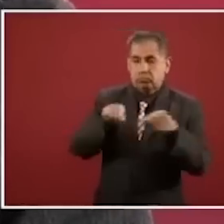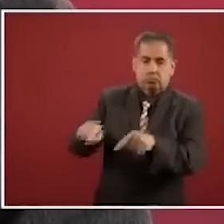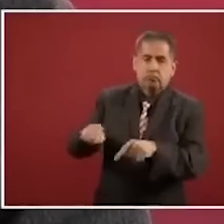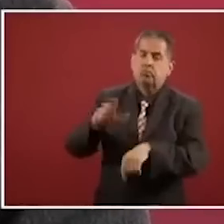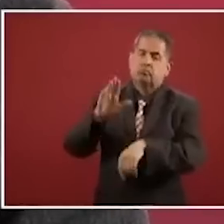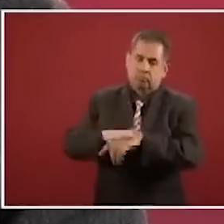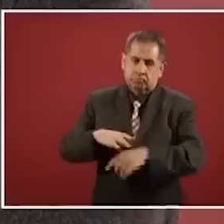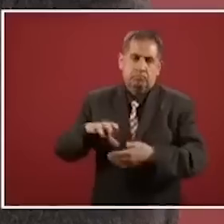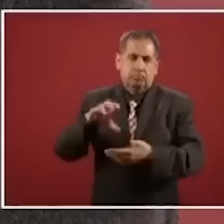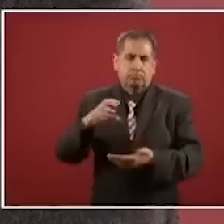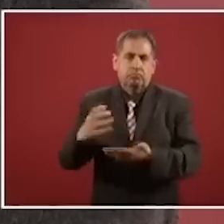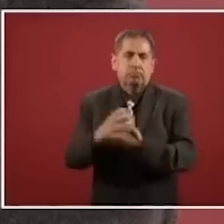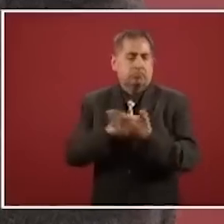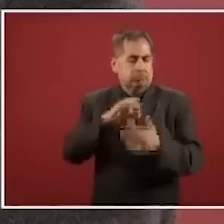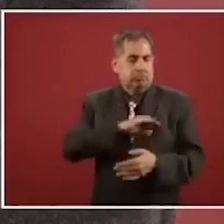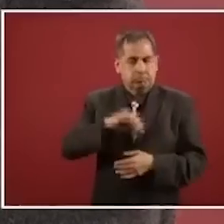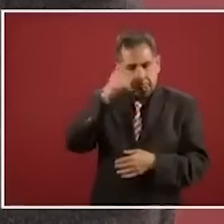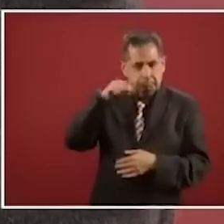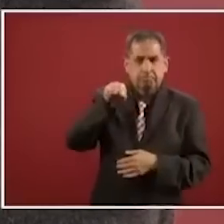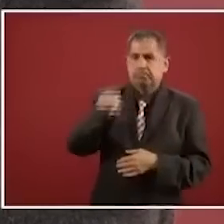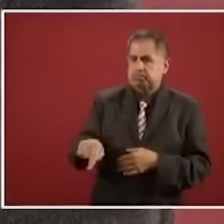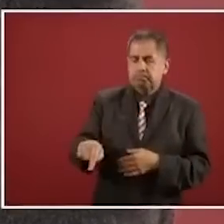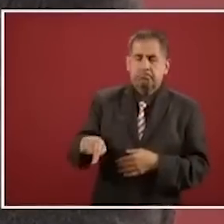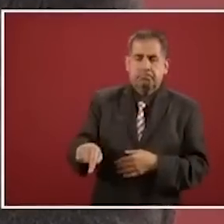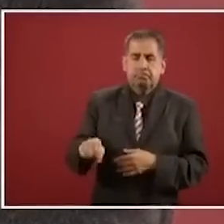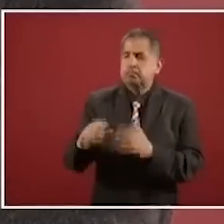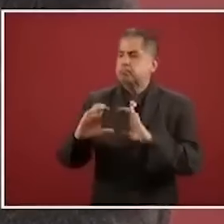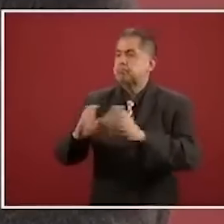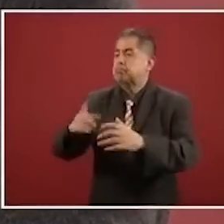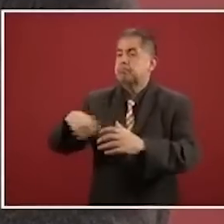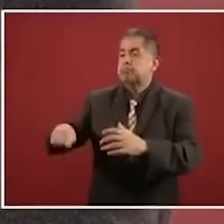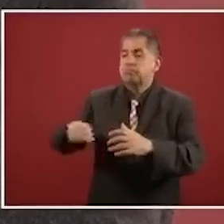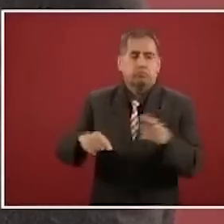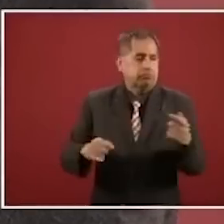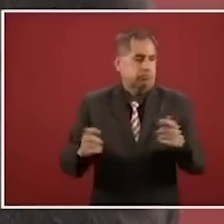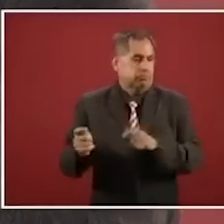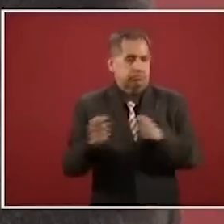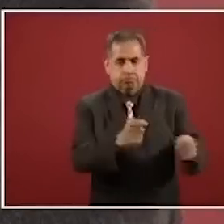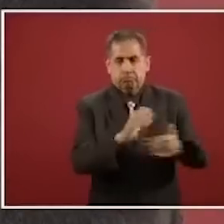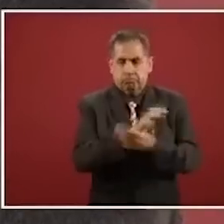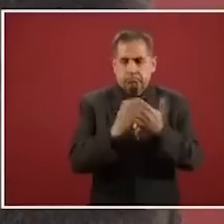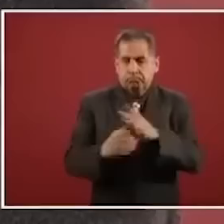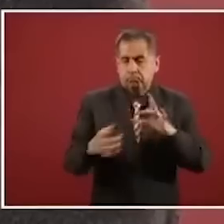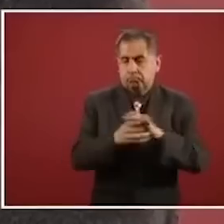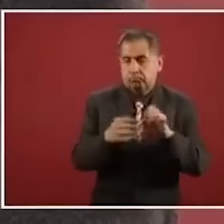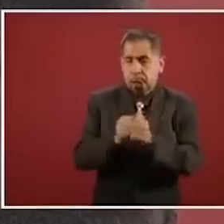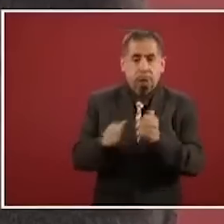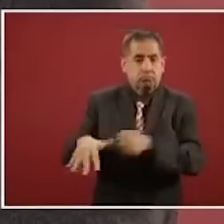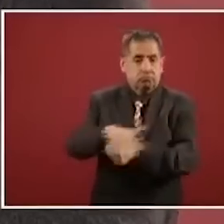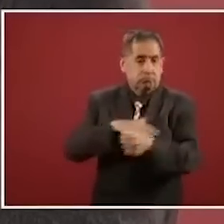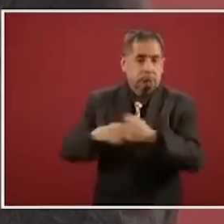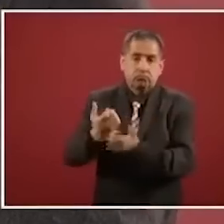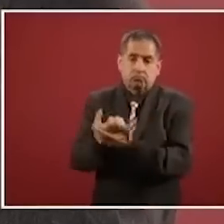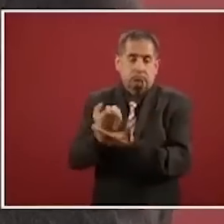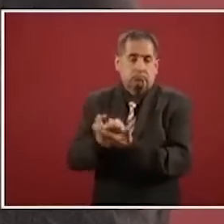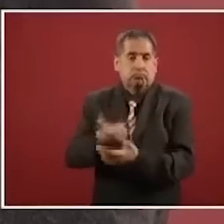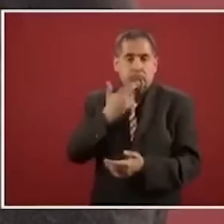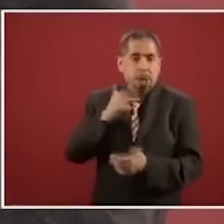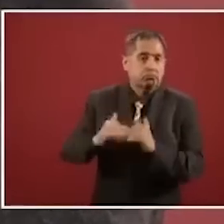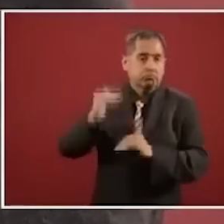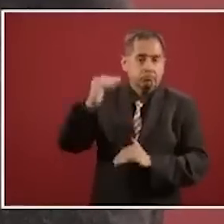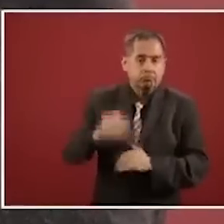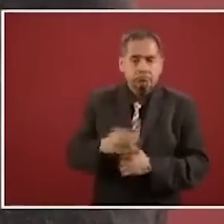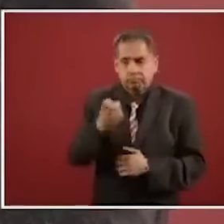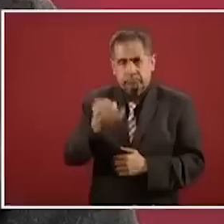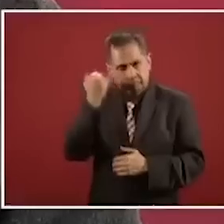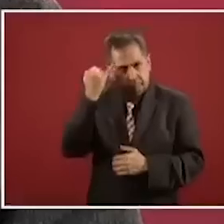de garantizar que hay un impacto económico de estos grandes contratos en las economías locales. Es algo que hoy estamos tratando